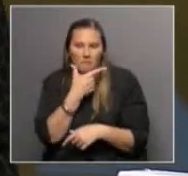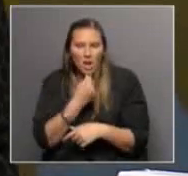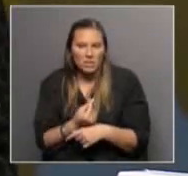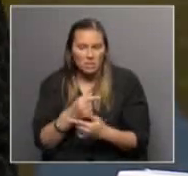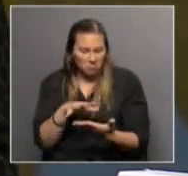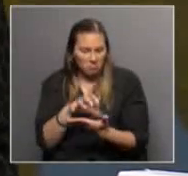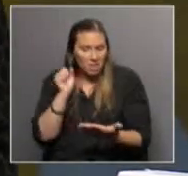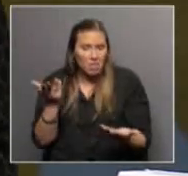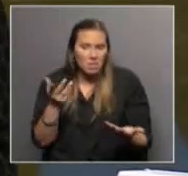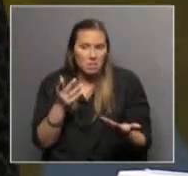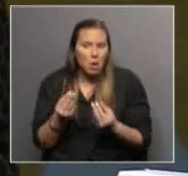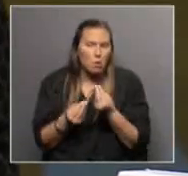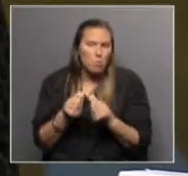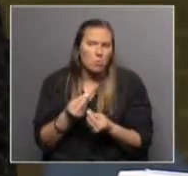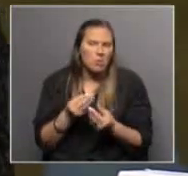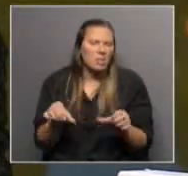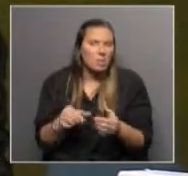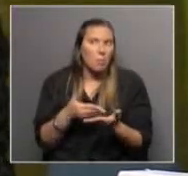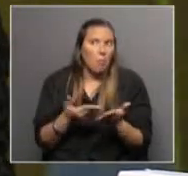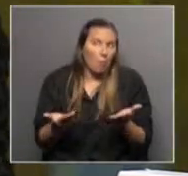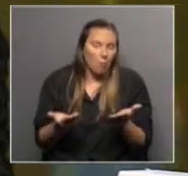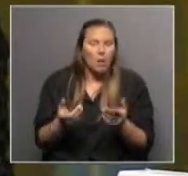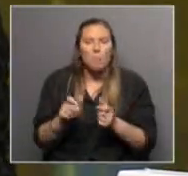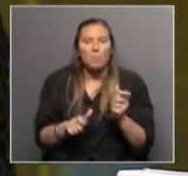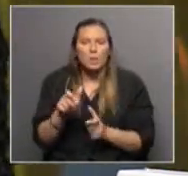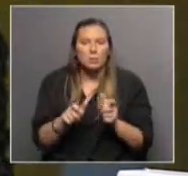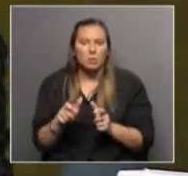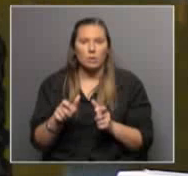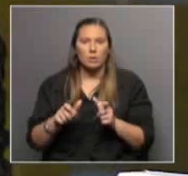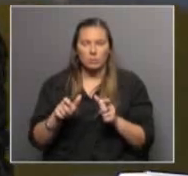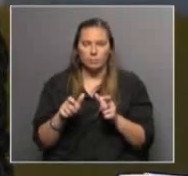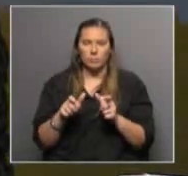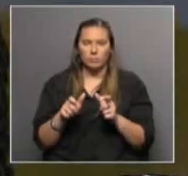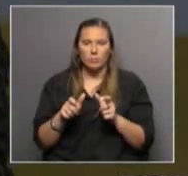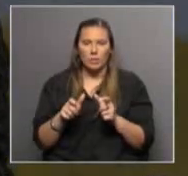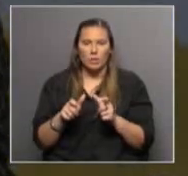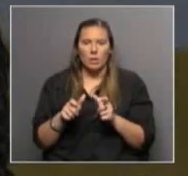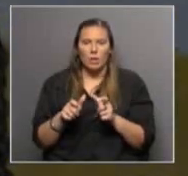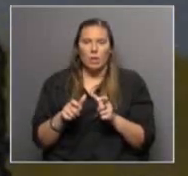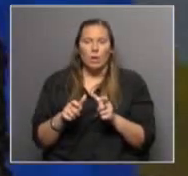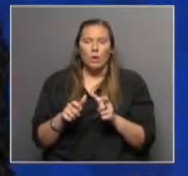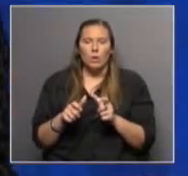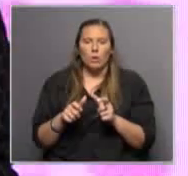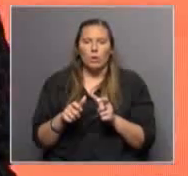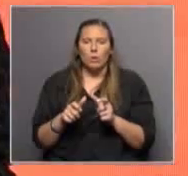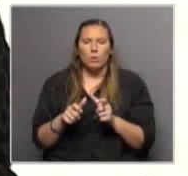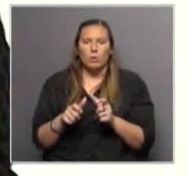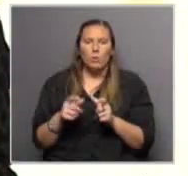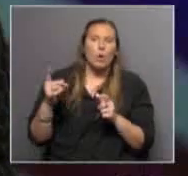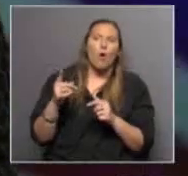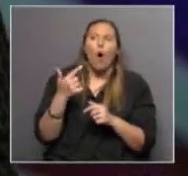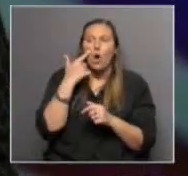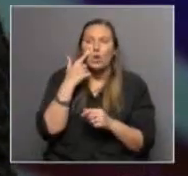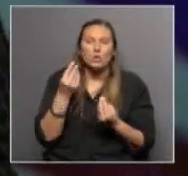que uno entiende bastante rápido cómo usarlo y entonces la gente que de repente no está no tiene tanto uso de plataformas